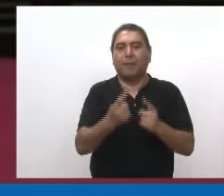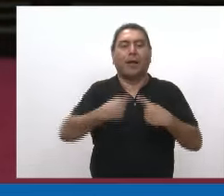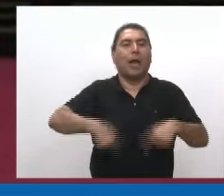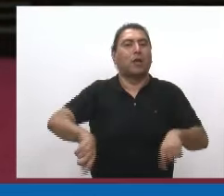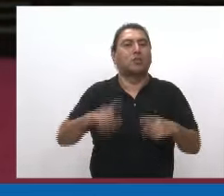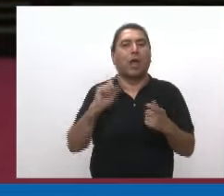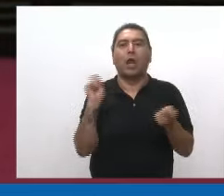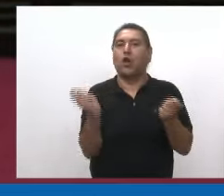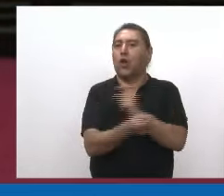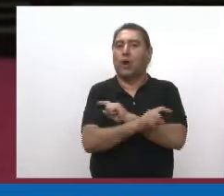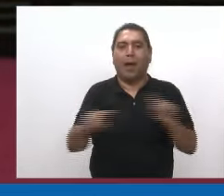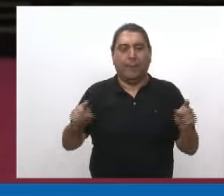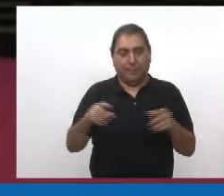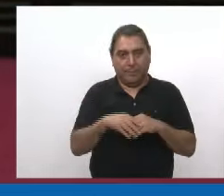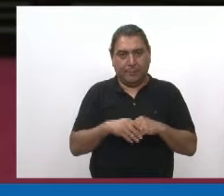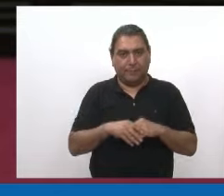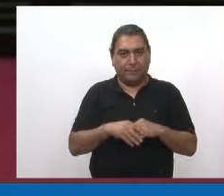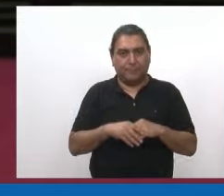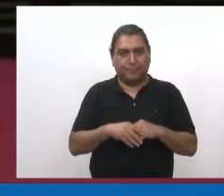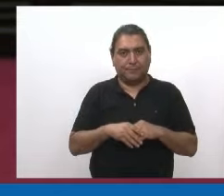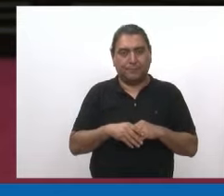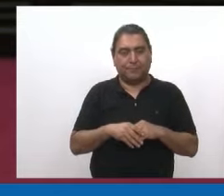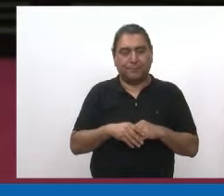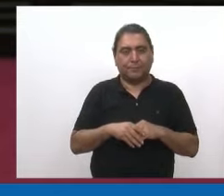no cambien de verdad.